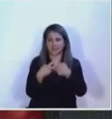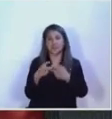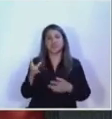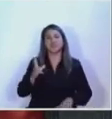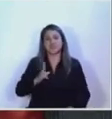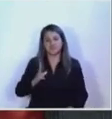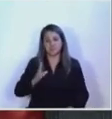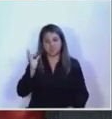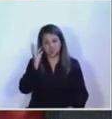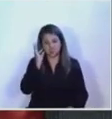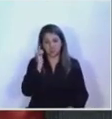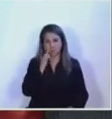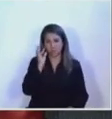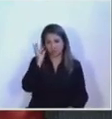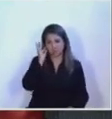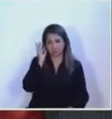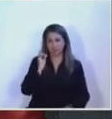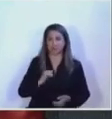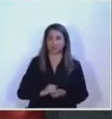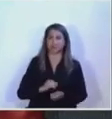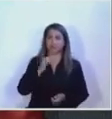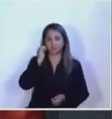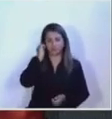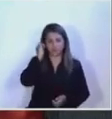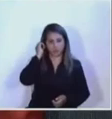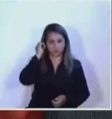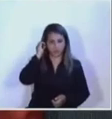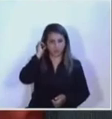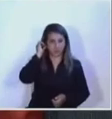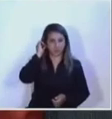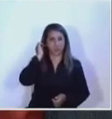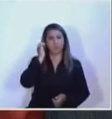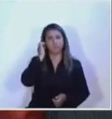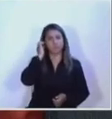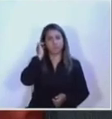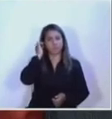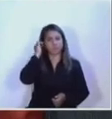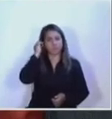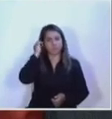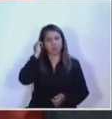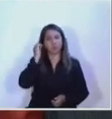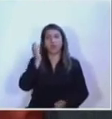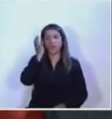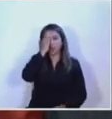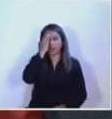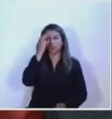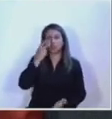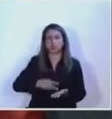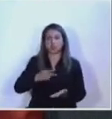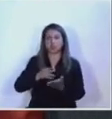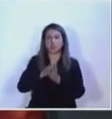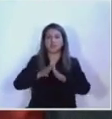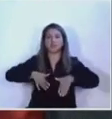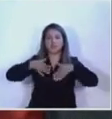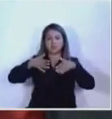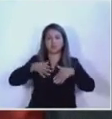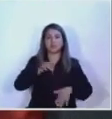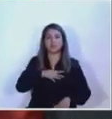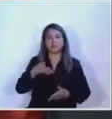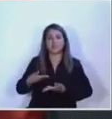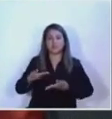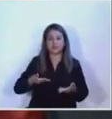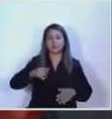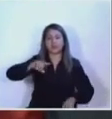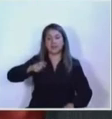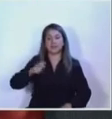Señoras y señores, en agosto del 2019, Chile había sido invitado al G7